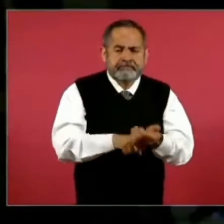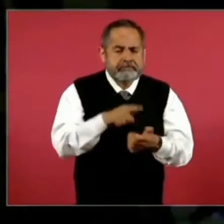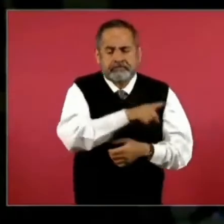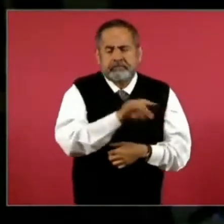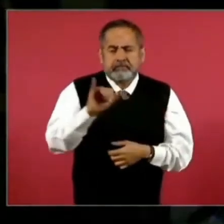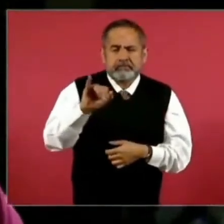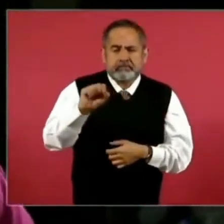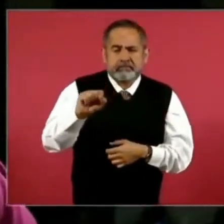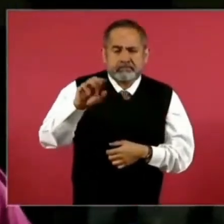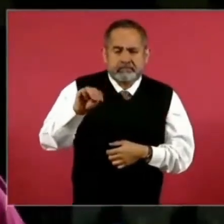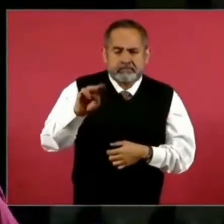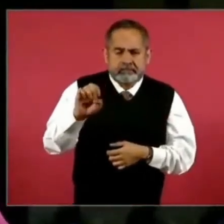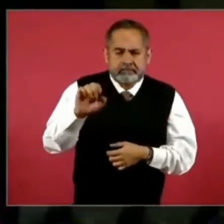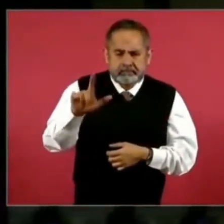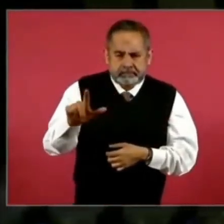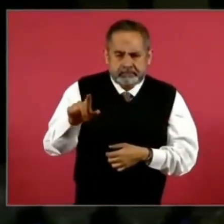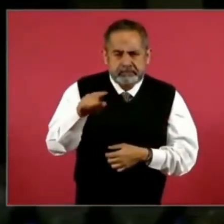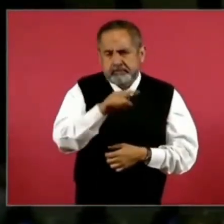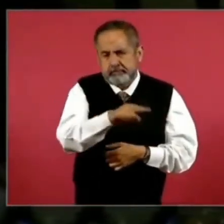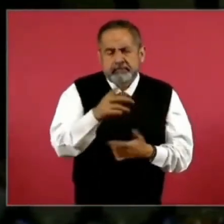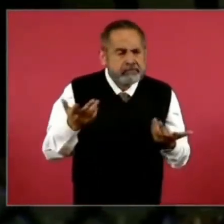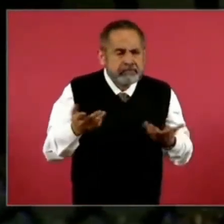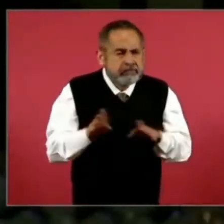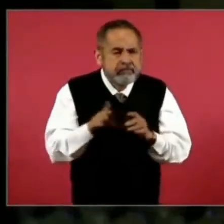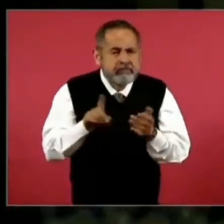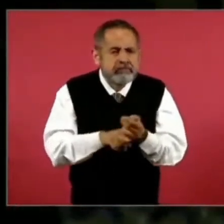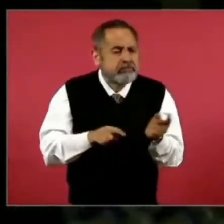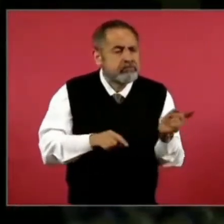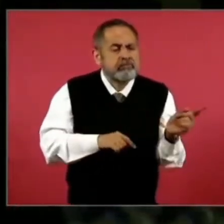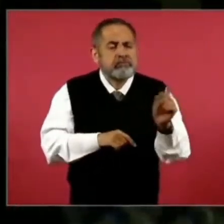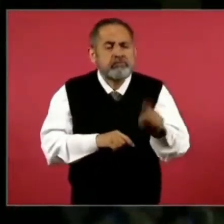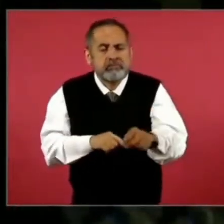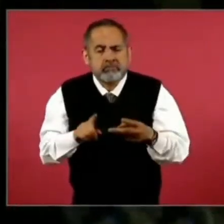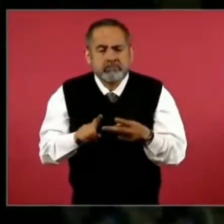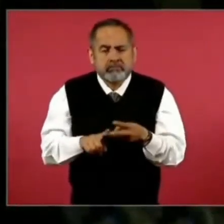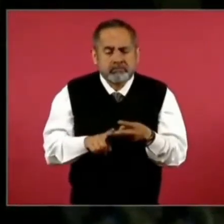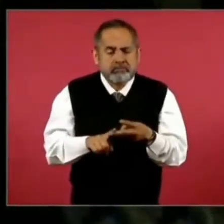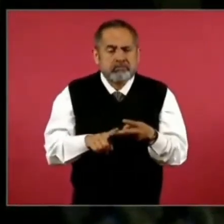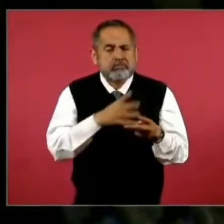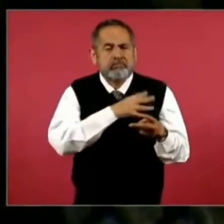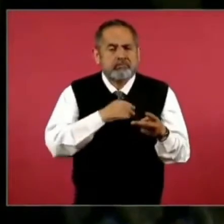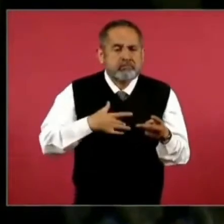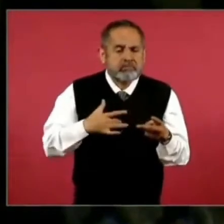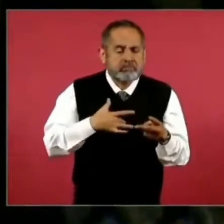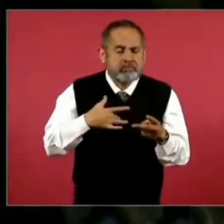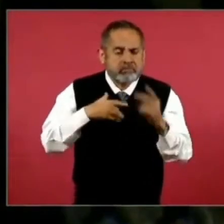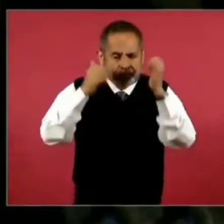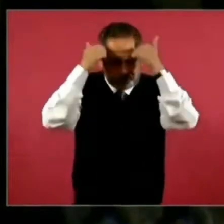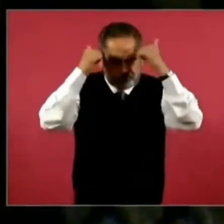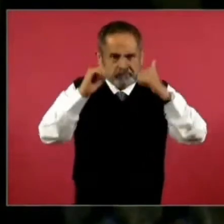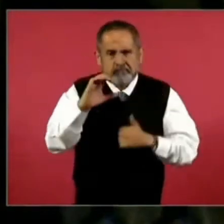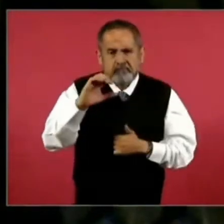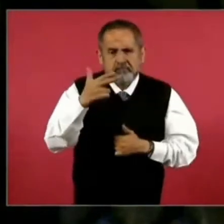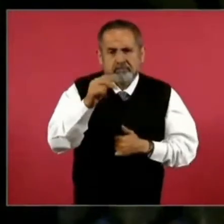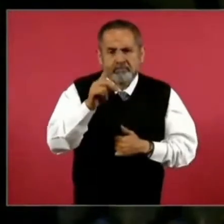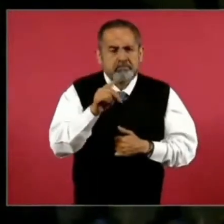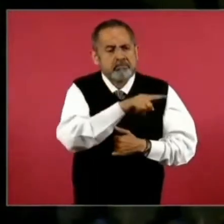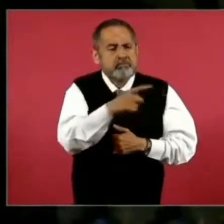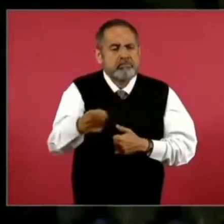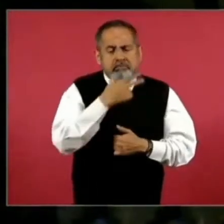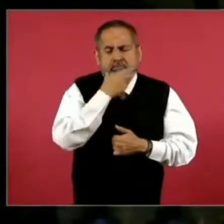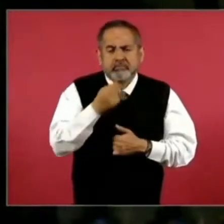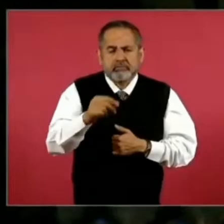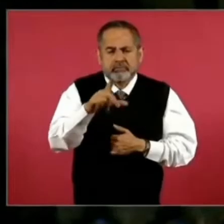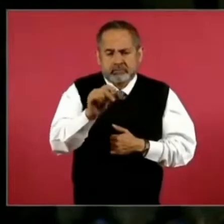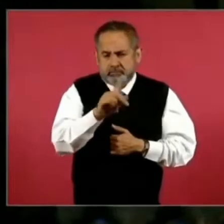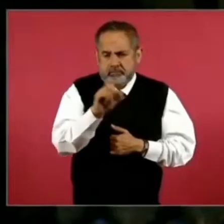Ismael Zambada García y también el caso de el hijo del Chapo Guzmán, Joaquín Guzmán López. De no